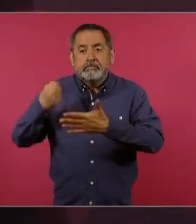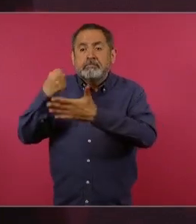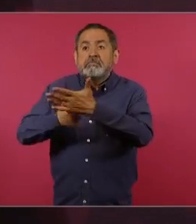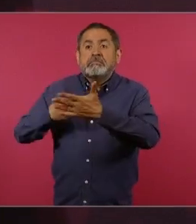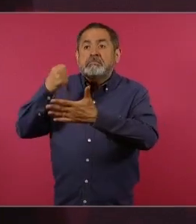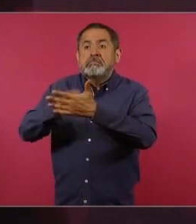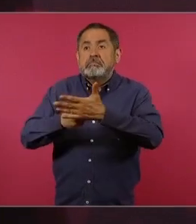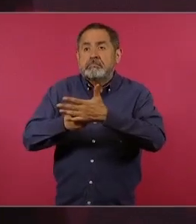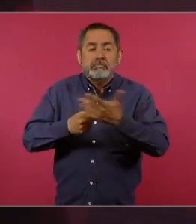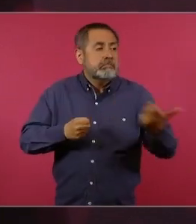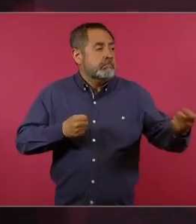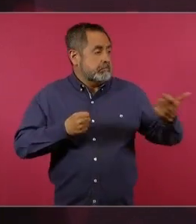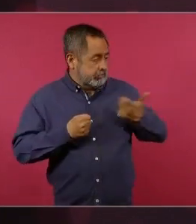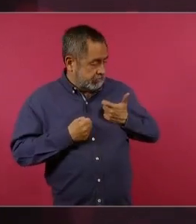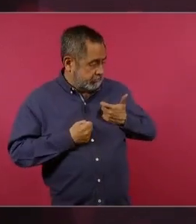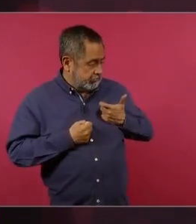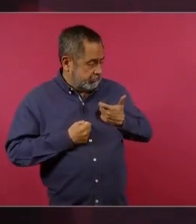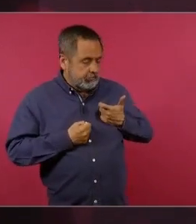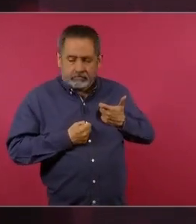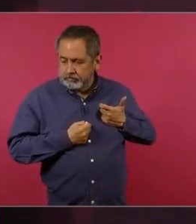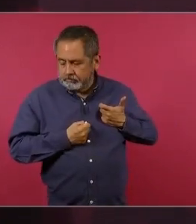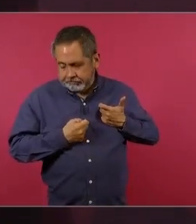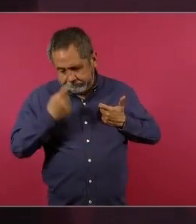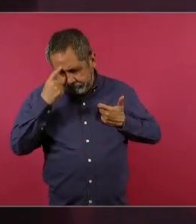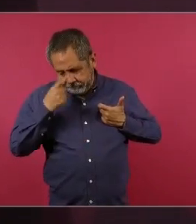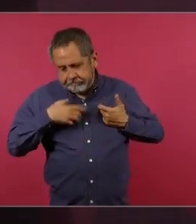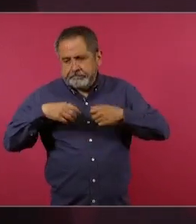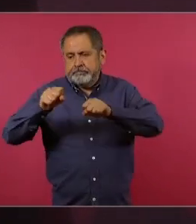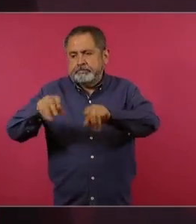extranjero. Claro, era más difícil.